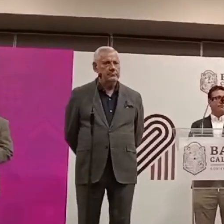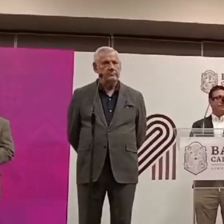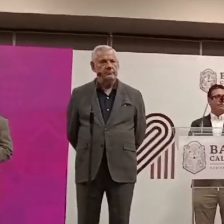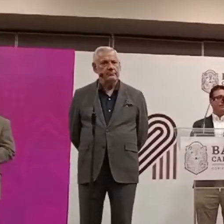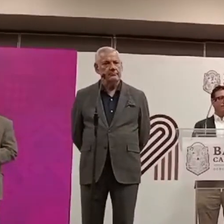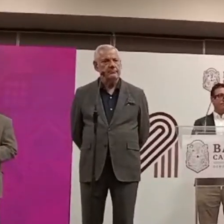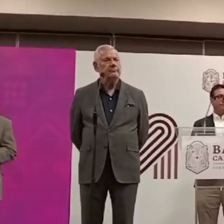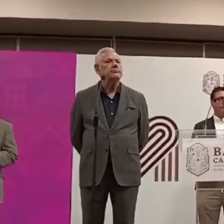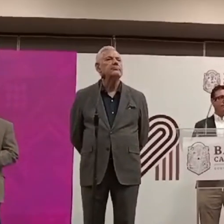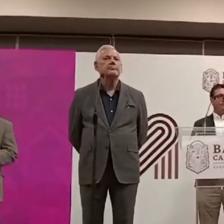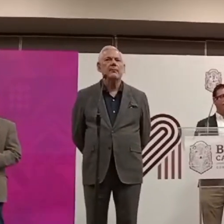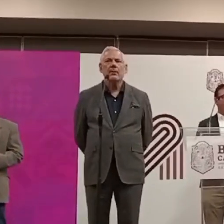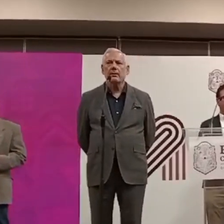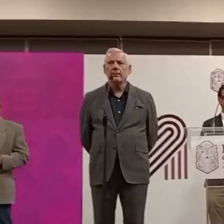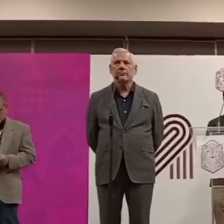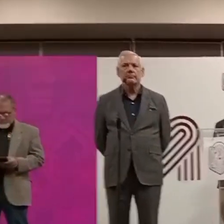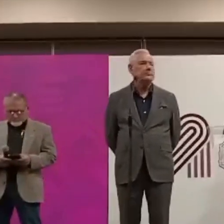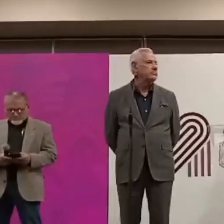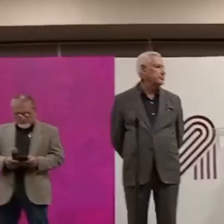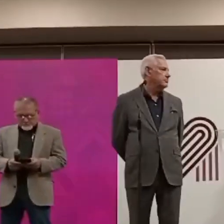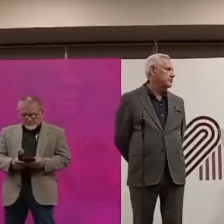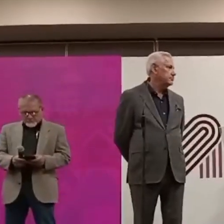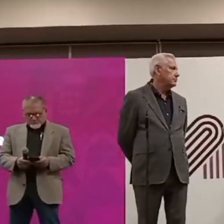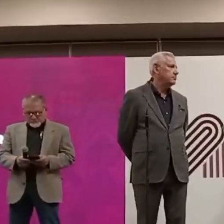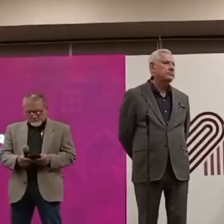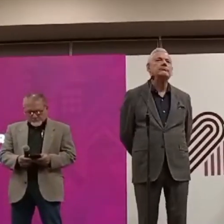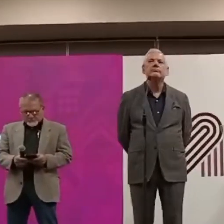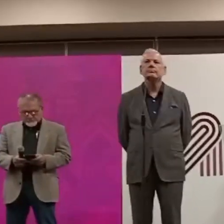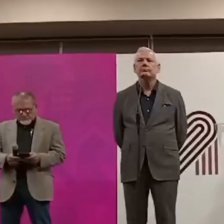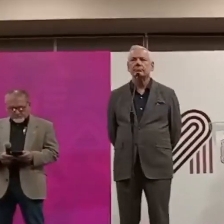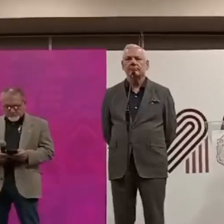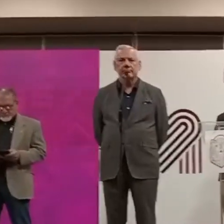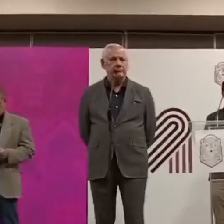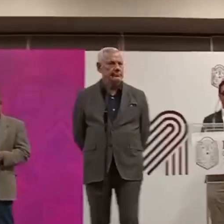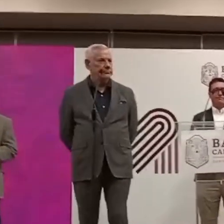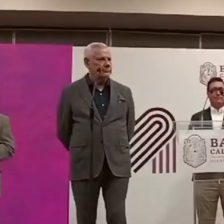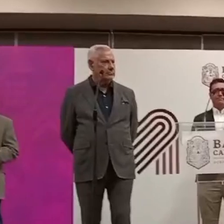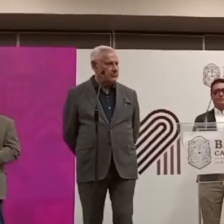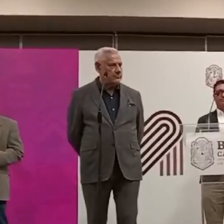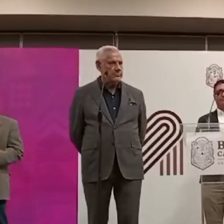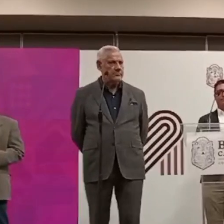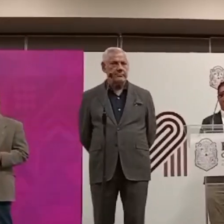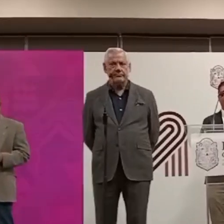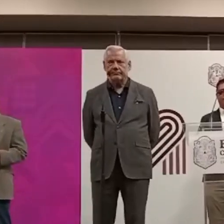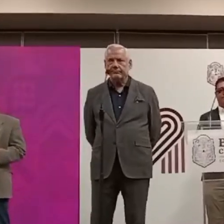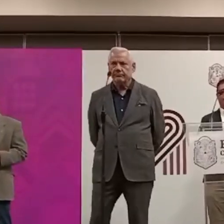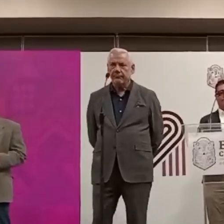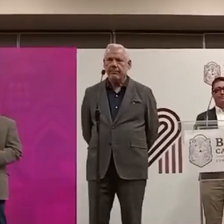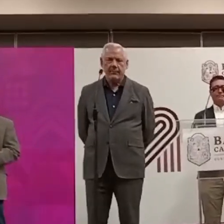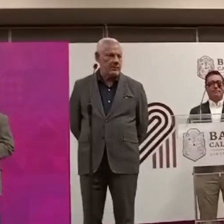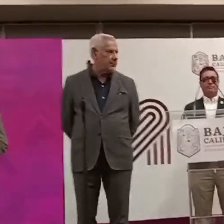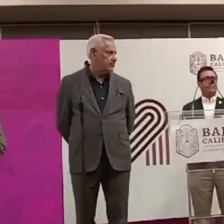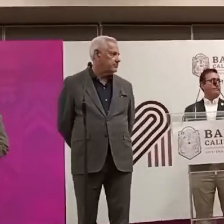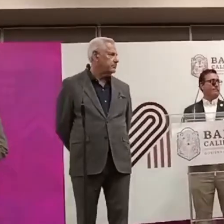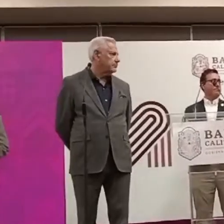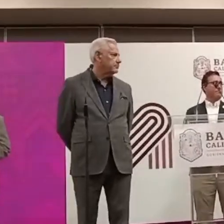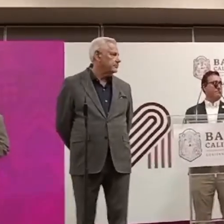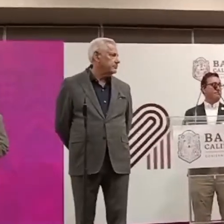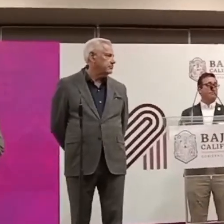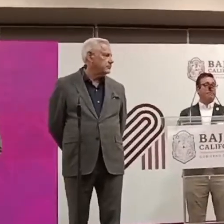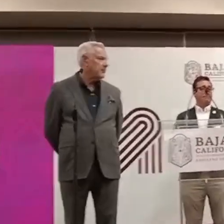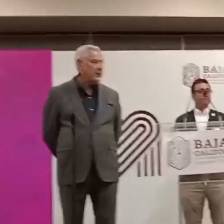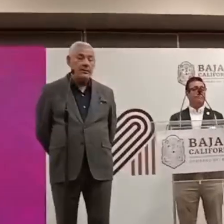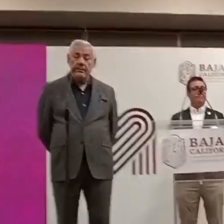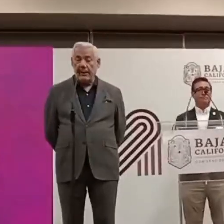diálogo, hay consenso, hemos estado reunidos con los secretarios ya